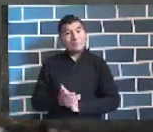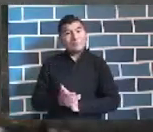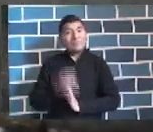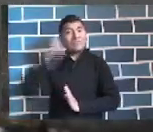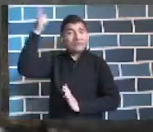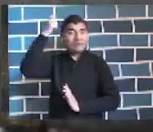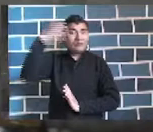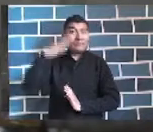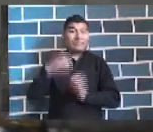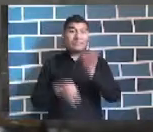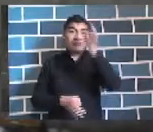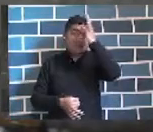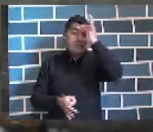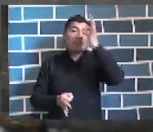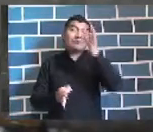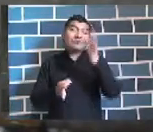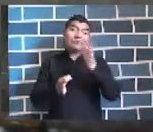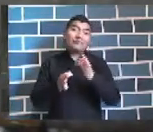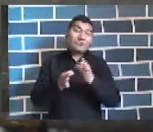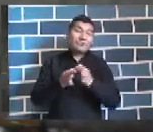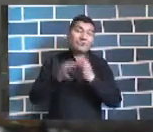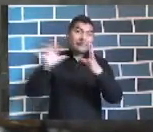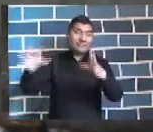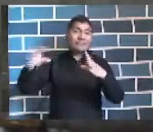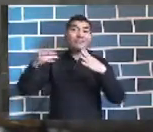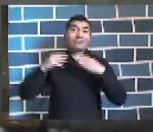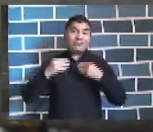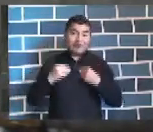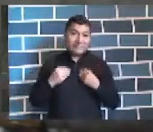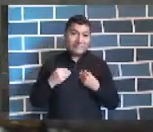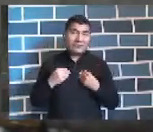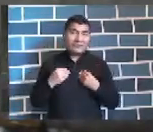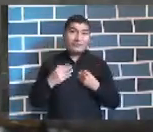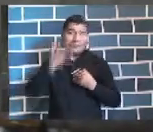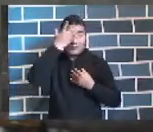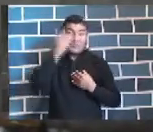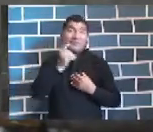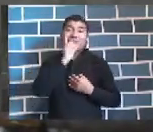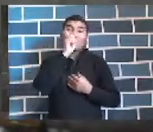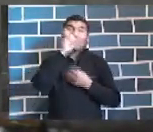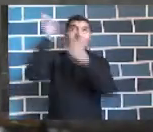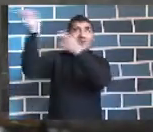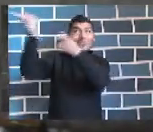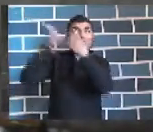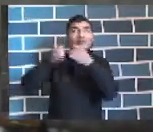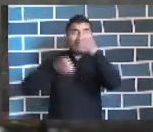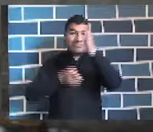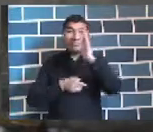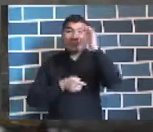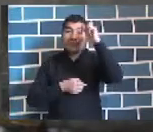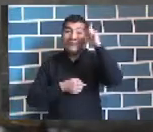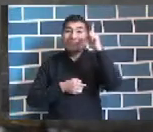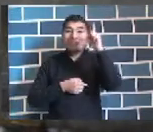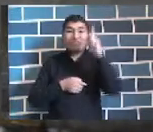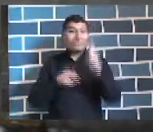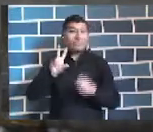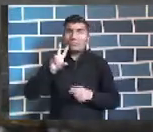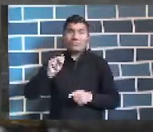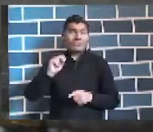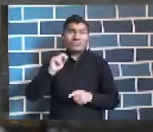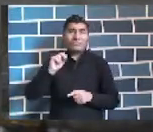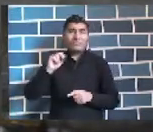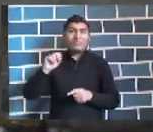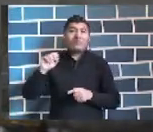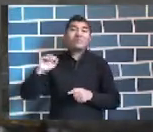La luz de la fe la recibimos porque es un don de Dios. No es fruto